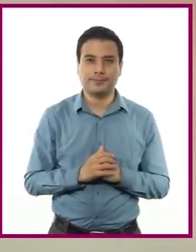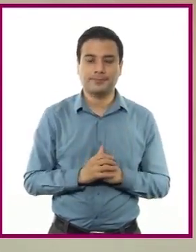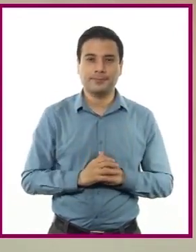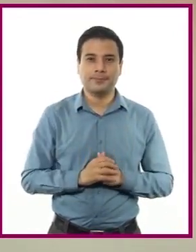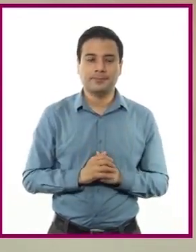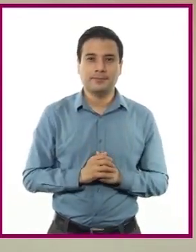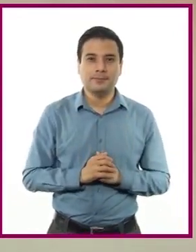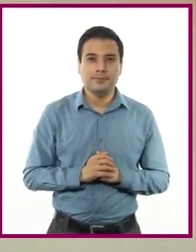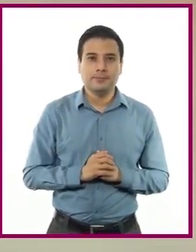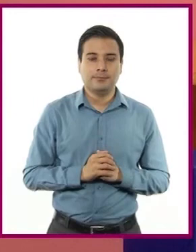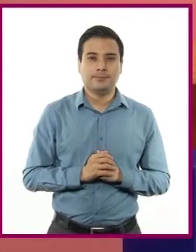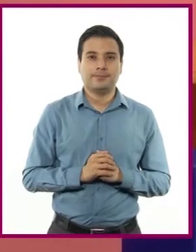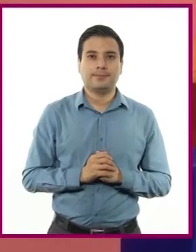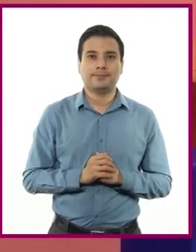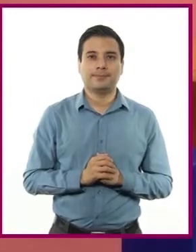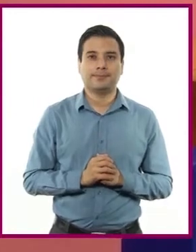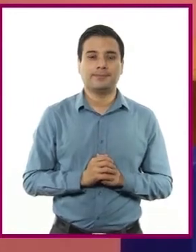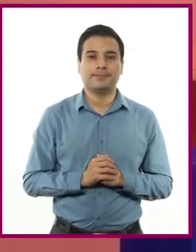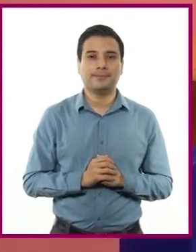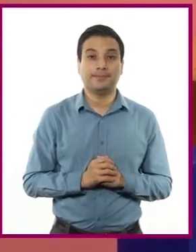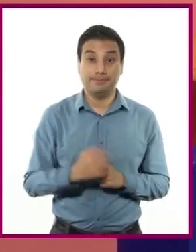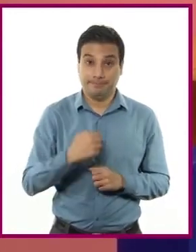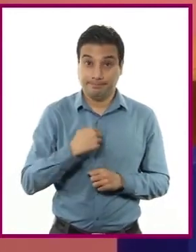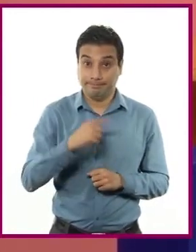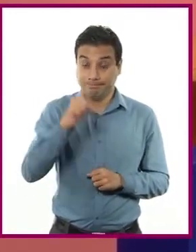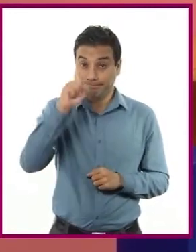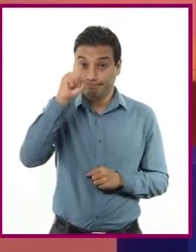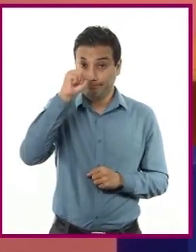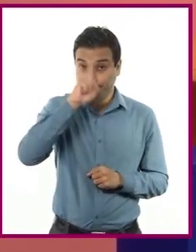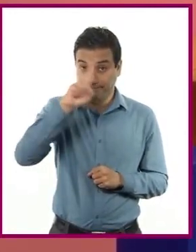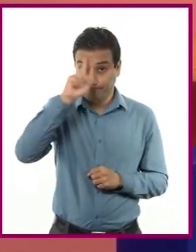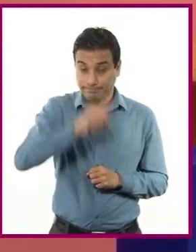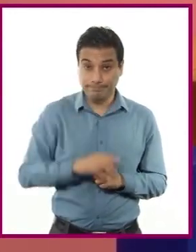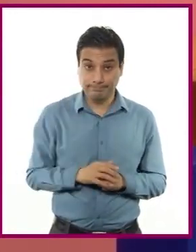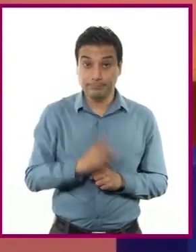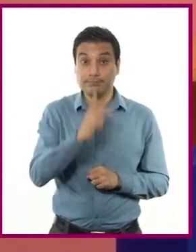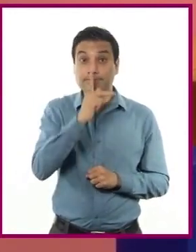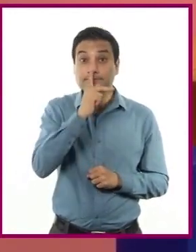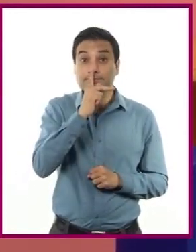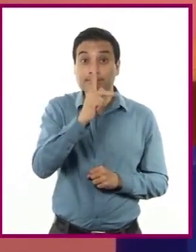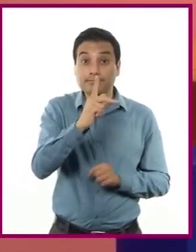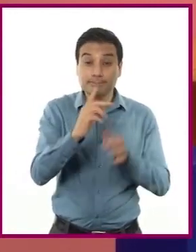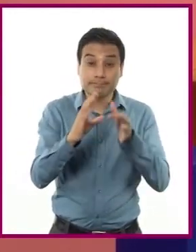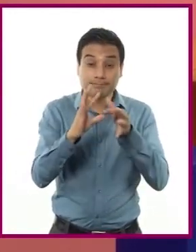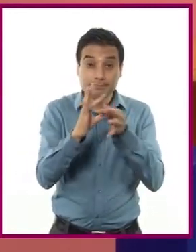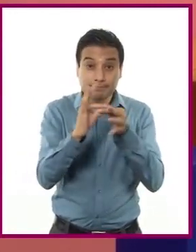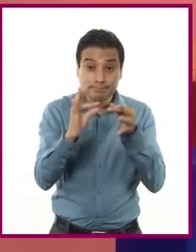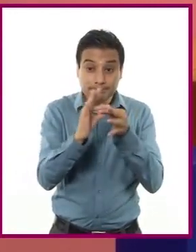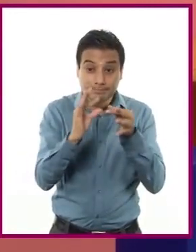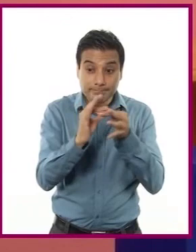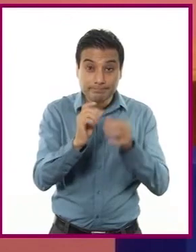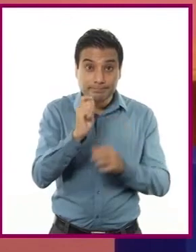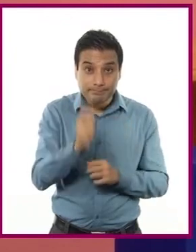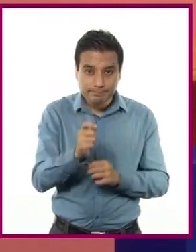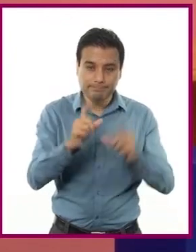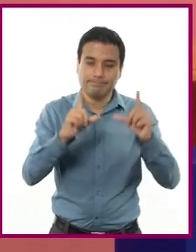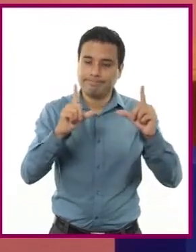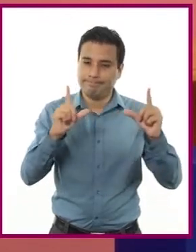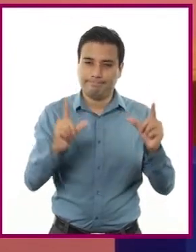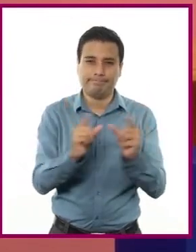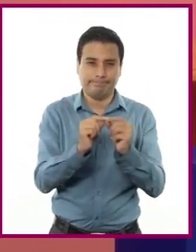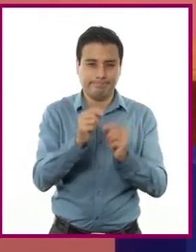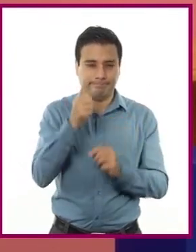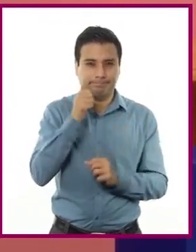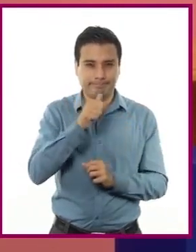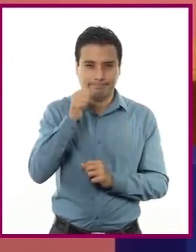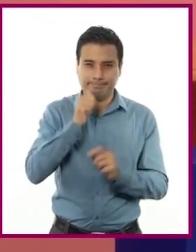dirigido. De preferencia, las definiciones tienen que ser concretas, breves y muy